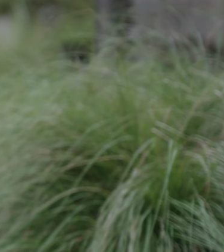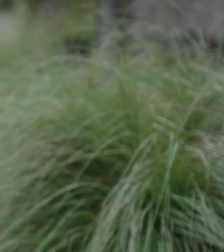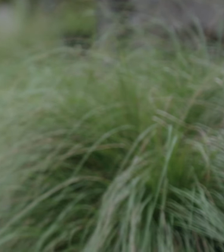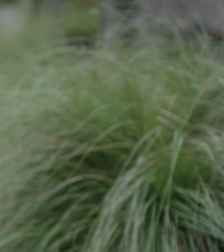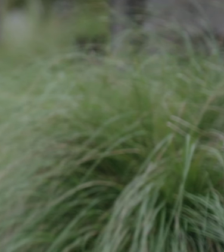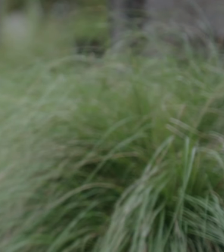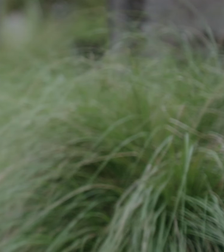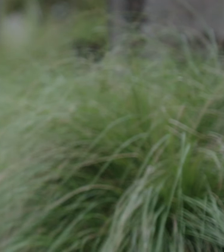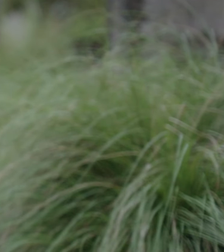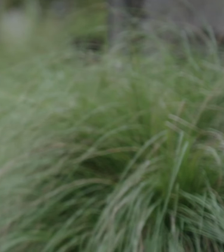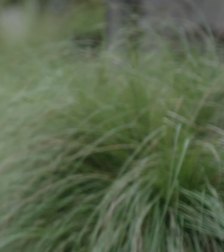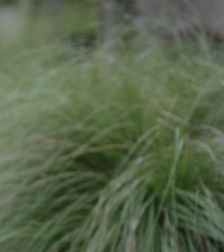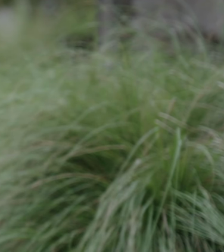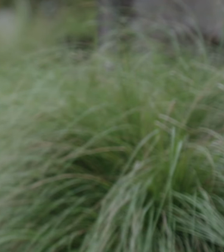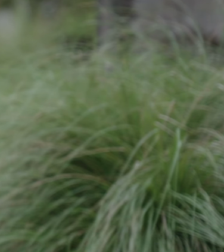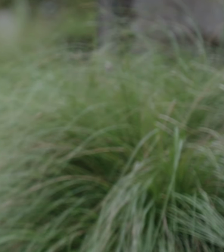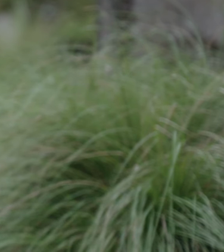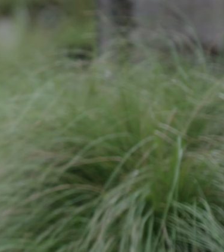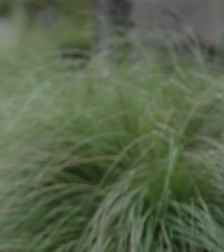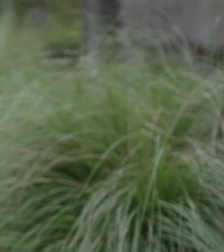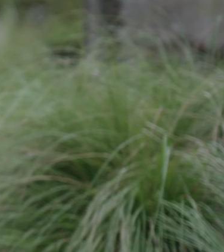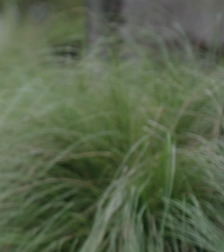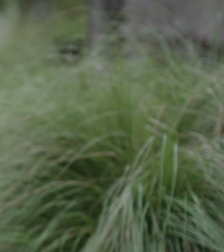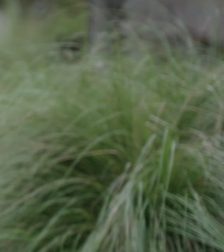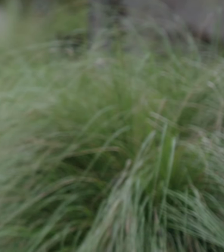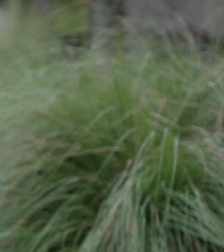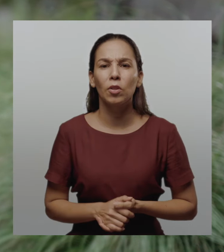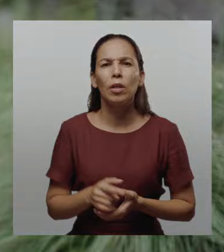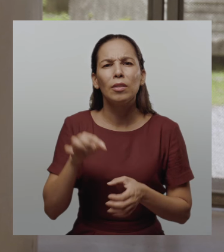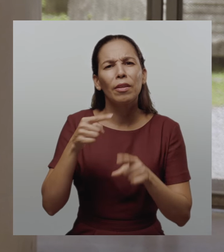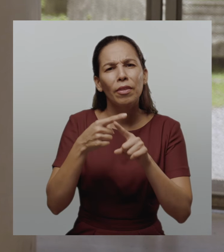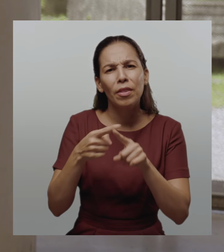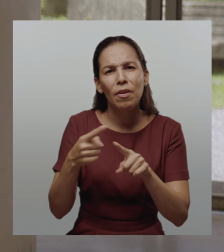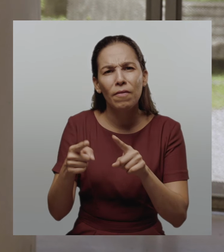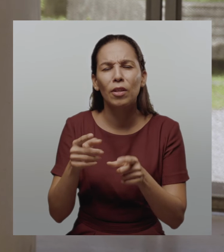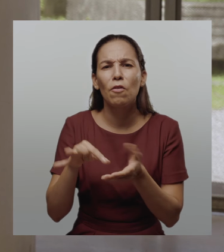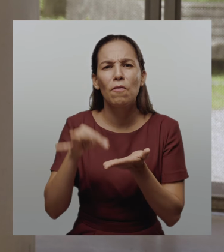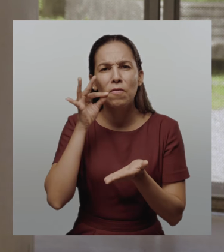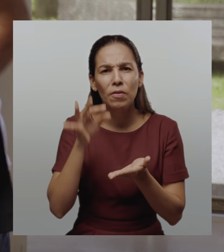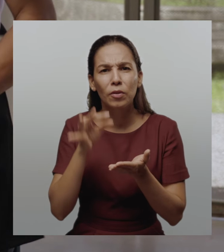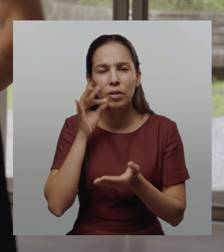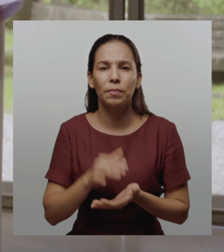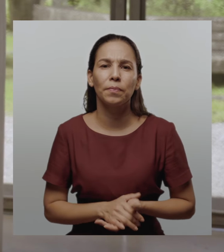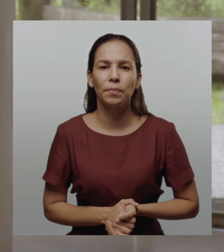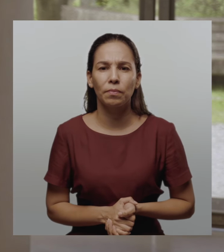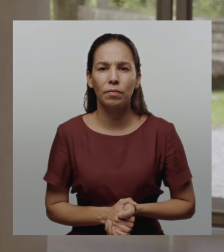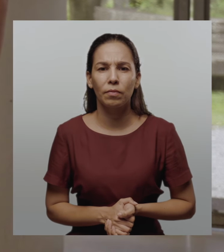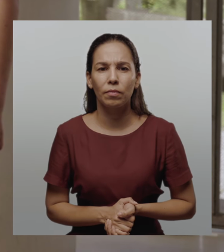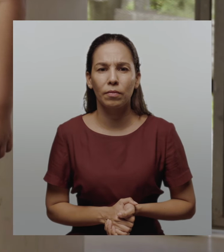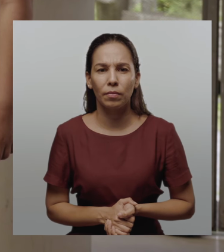El curso de agricultura nos ayudó a aprender a sembrar hortalizas,